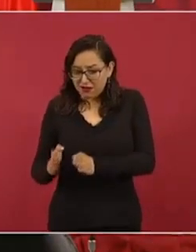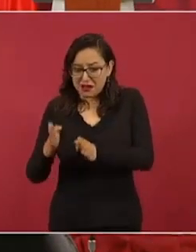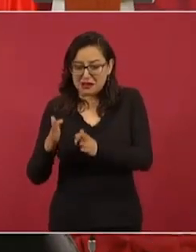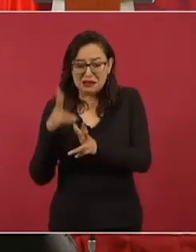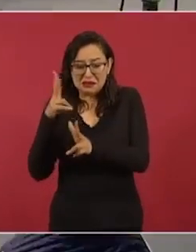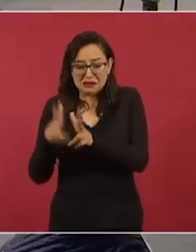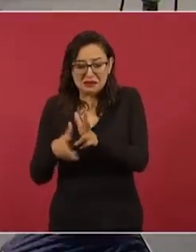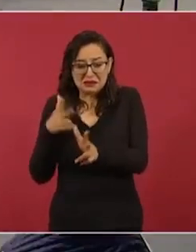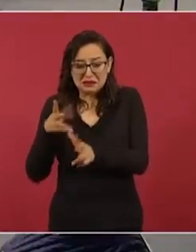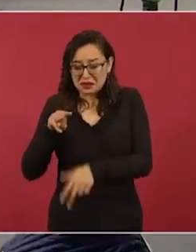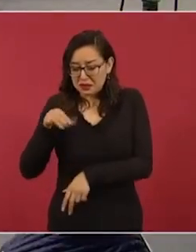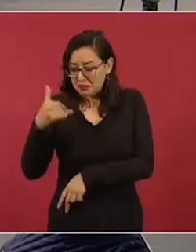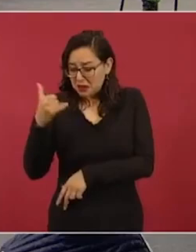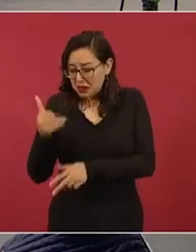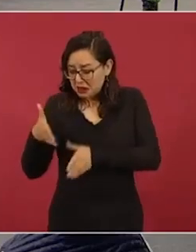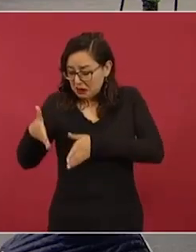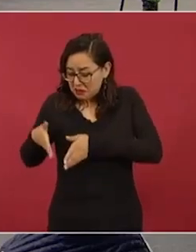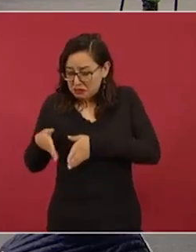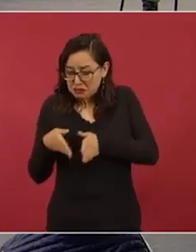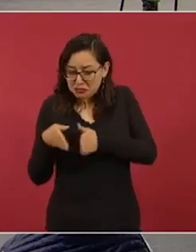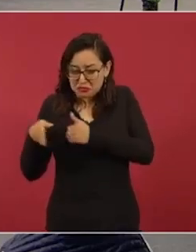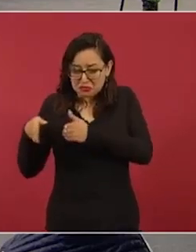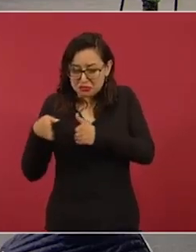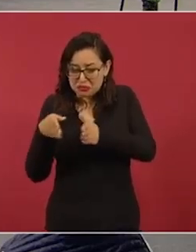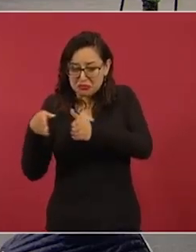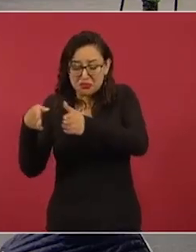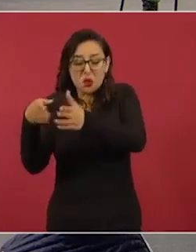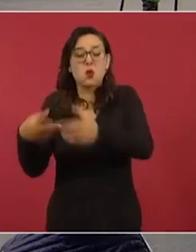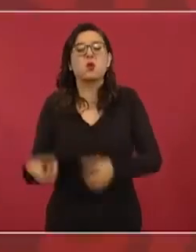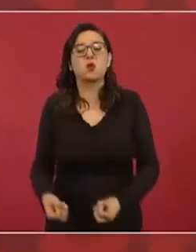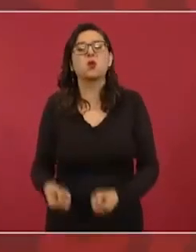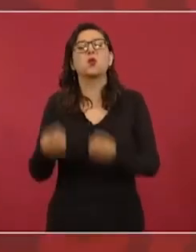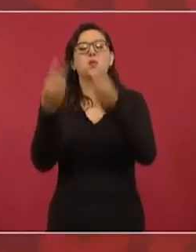el Tren Maya en este tramo?